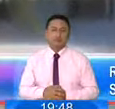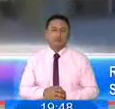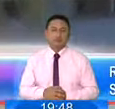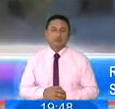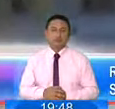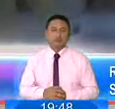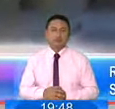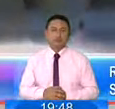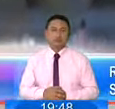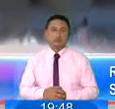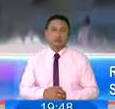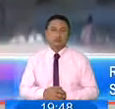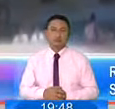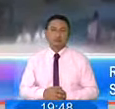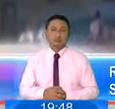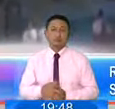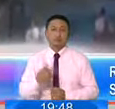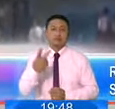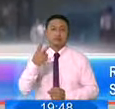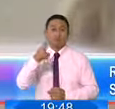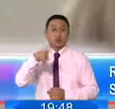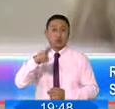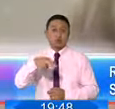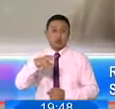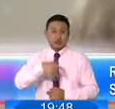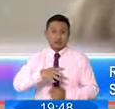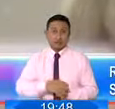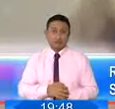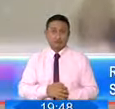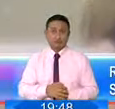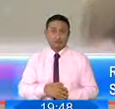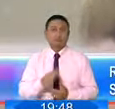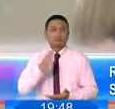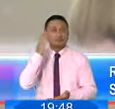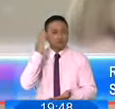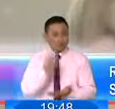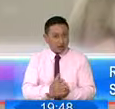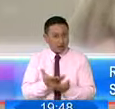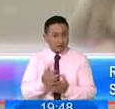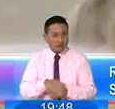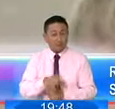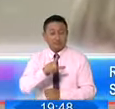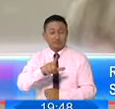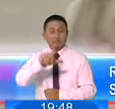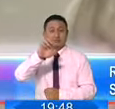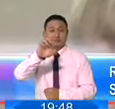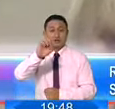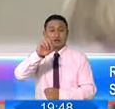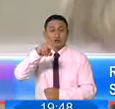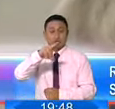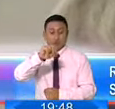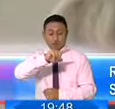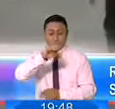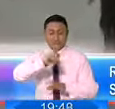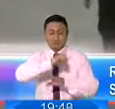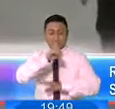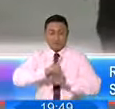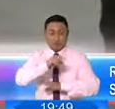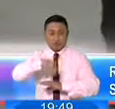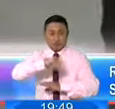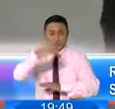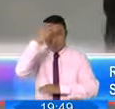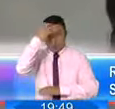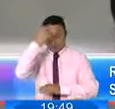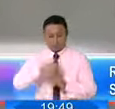registrado durante los últimos dos meses. Ya basta de tanto abuso. Leonor Tapia, directora distrital de